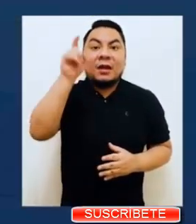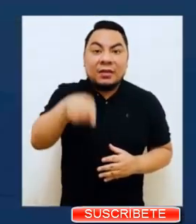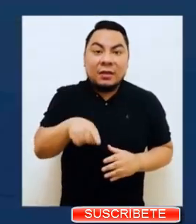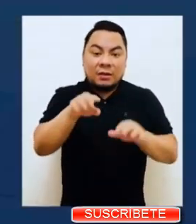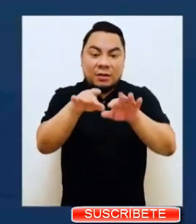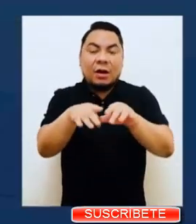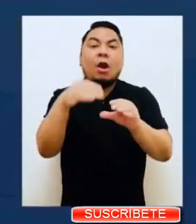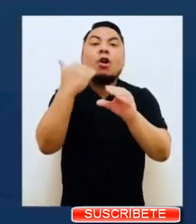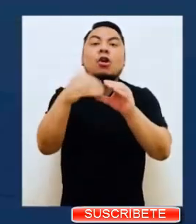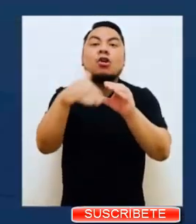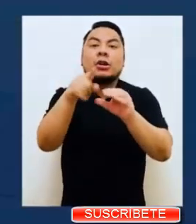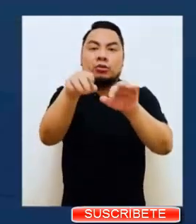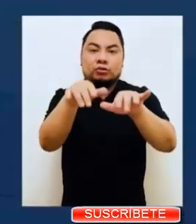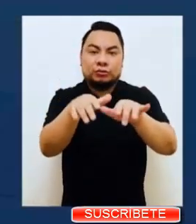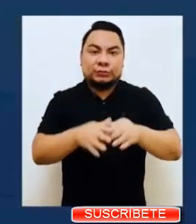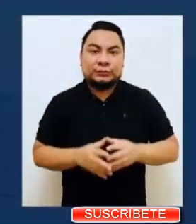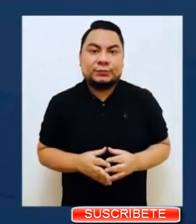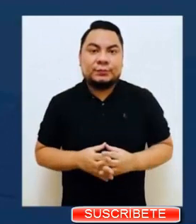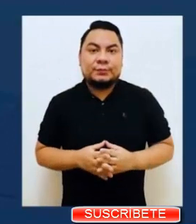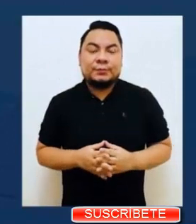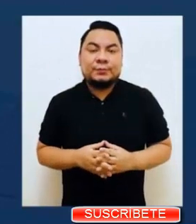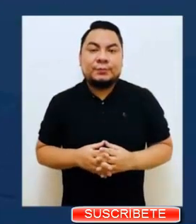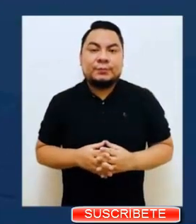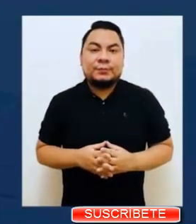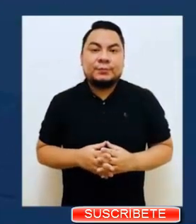Debes registrar un correo electrónico.